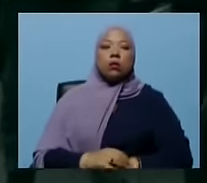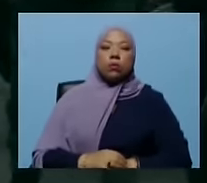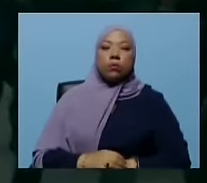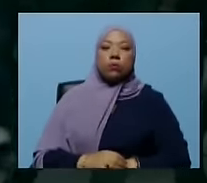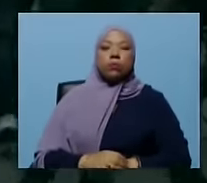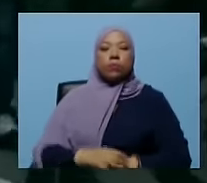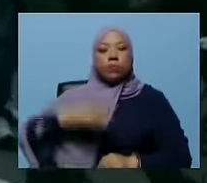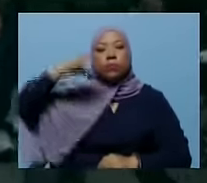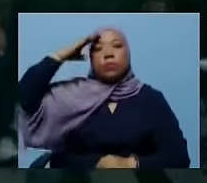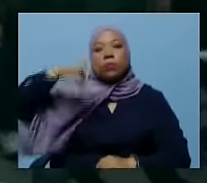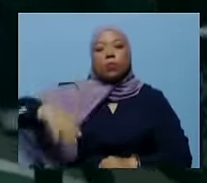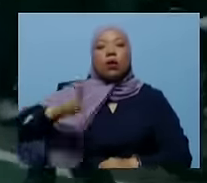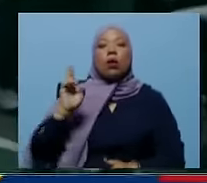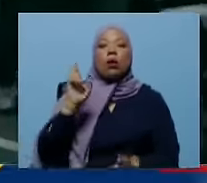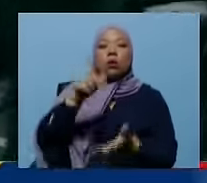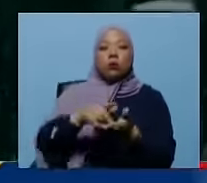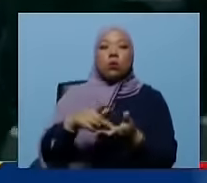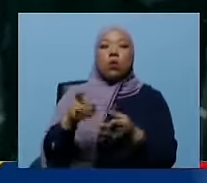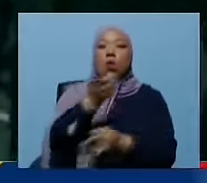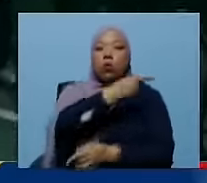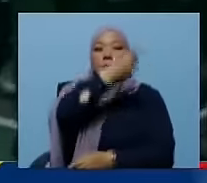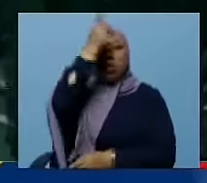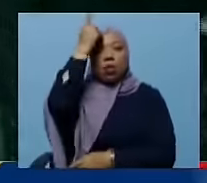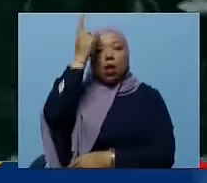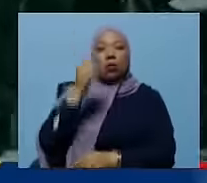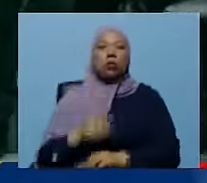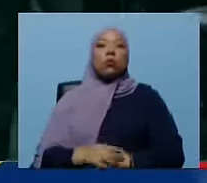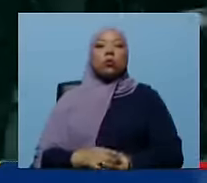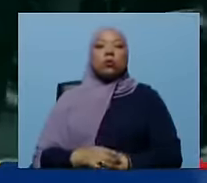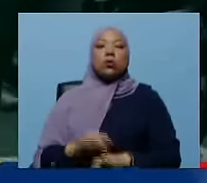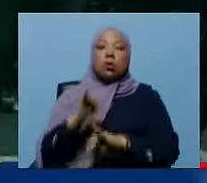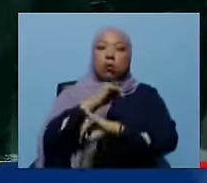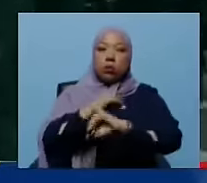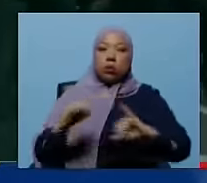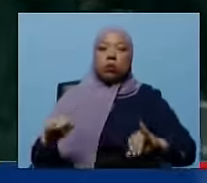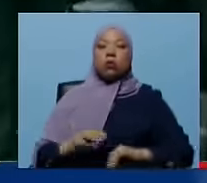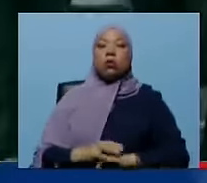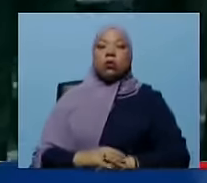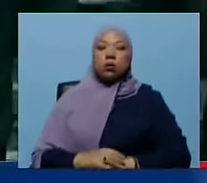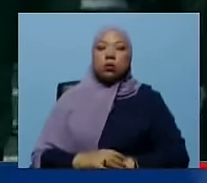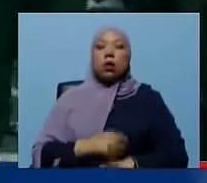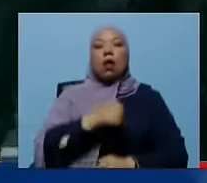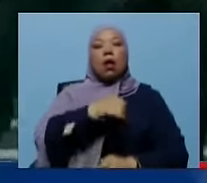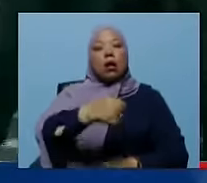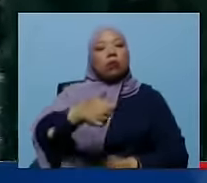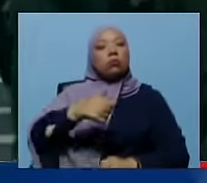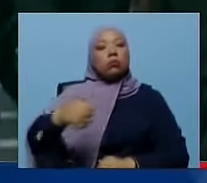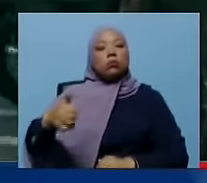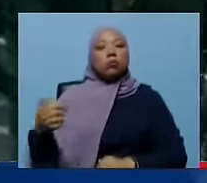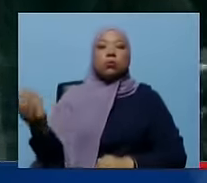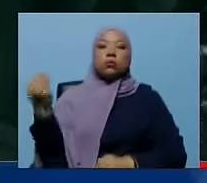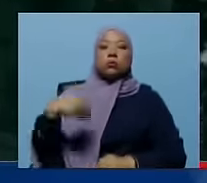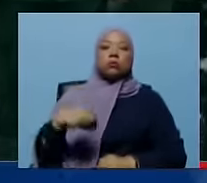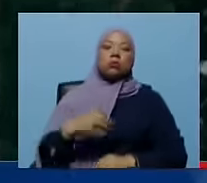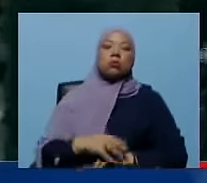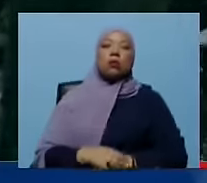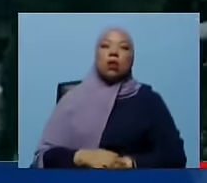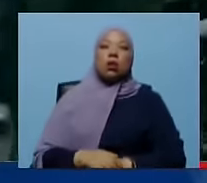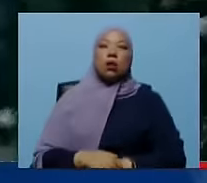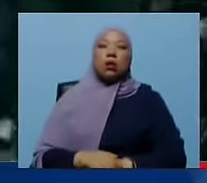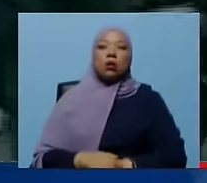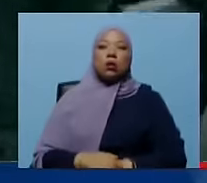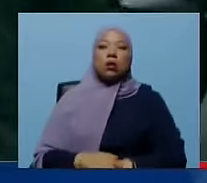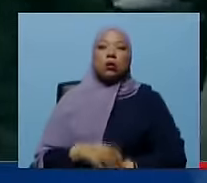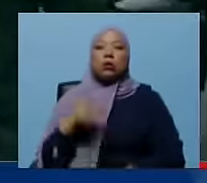militares presentes, Diosdado, ir afinando cada vez más la capacidad de